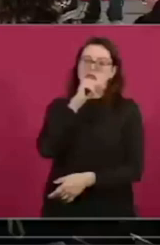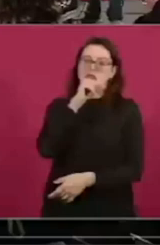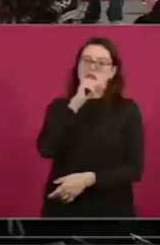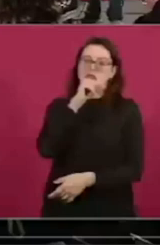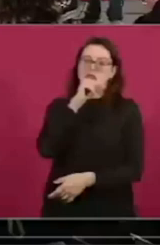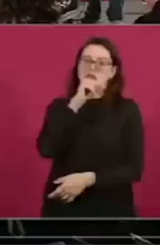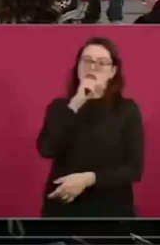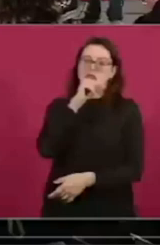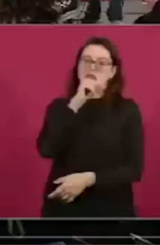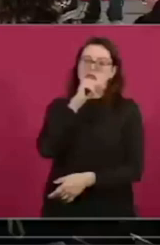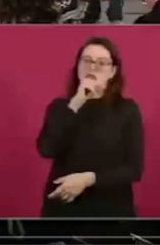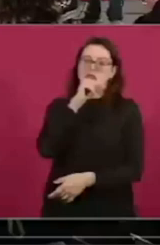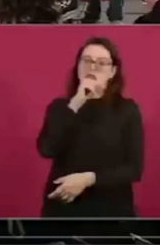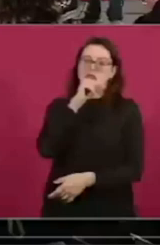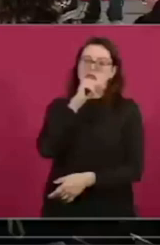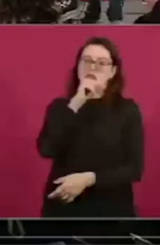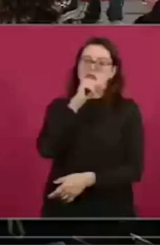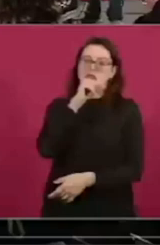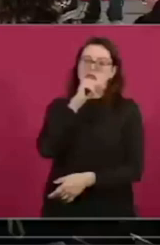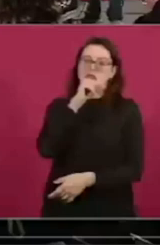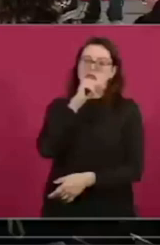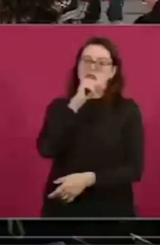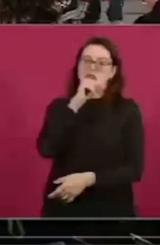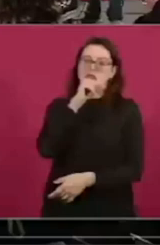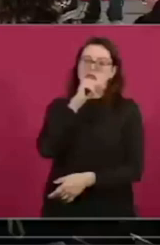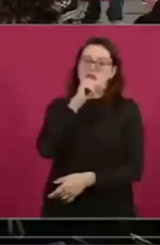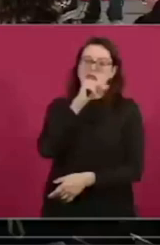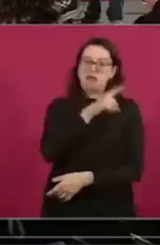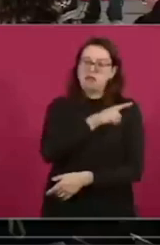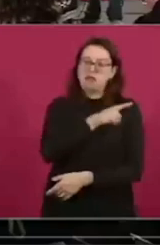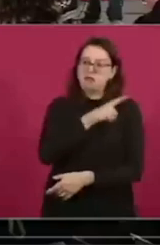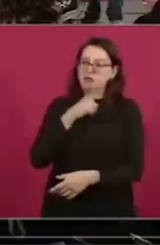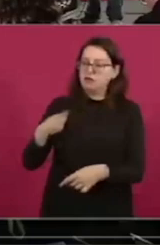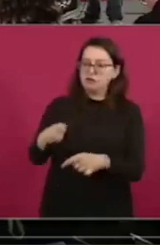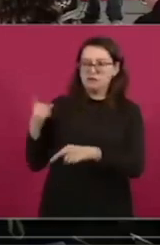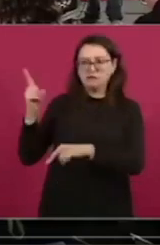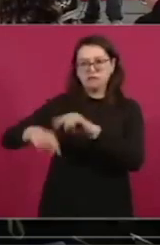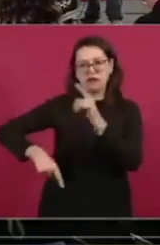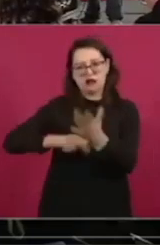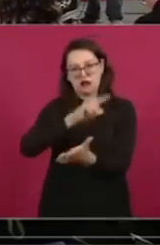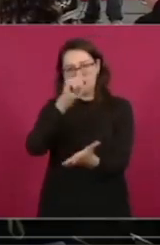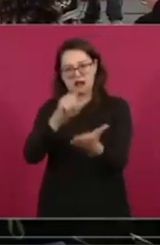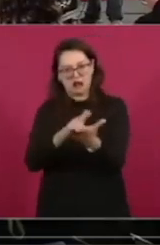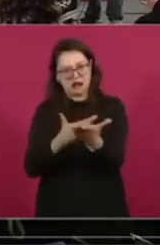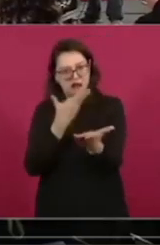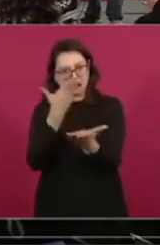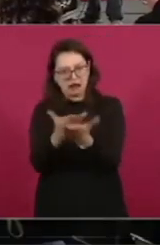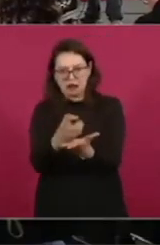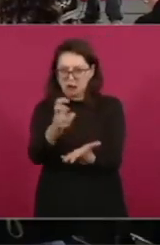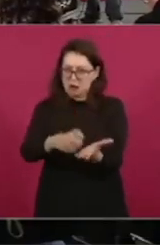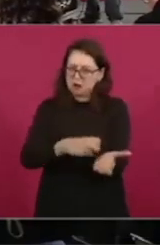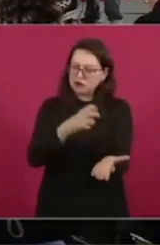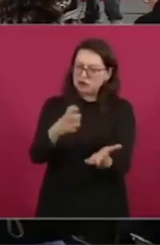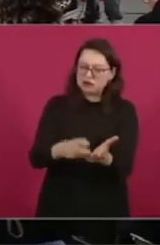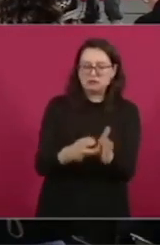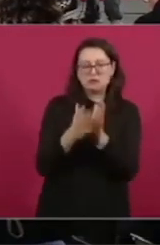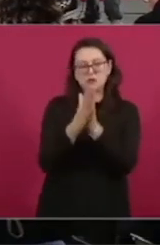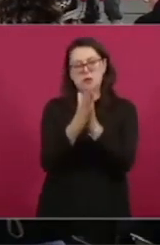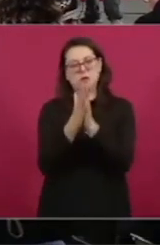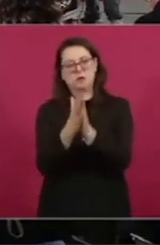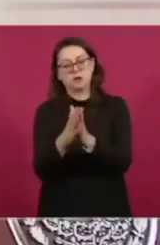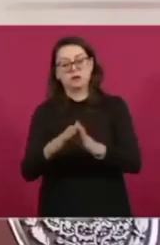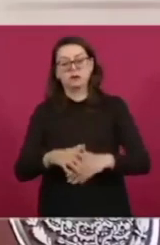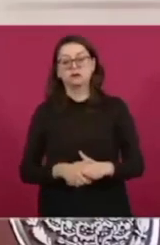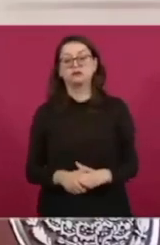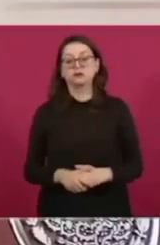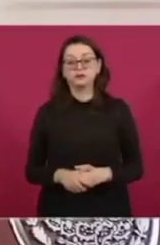años trabajando y llevándose a cabo de la misma manera. Vamos a escuchar. Pues yo pienso que esto corresponde al